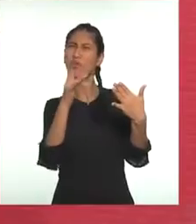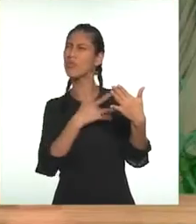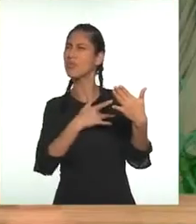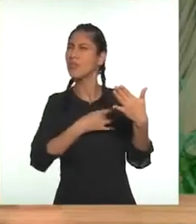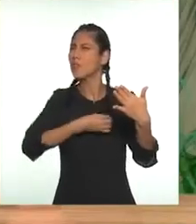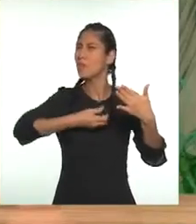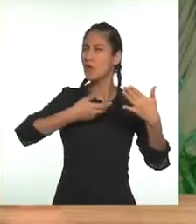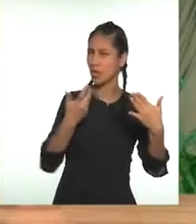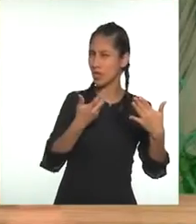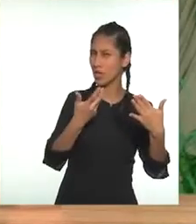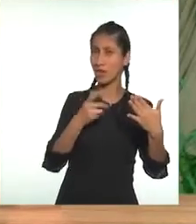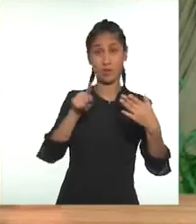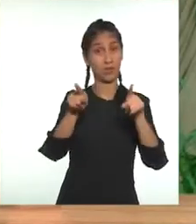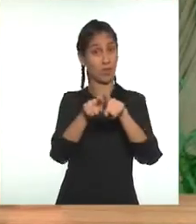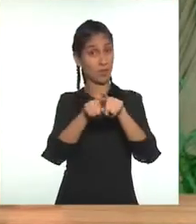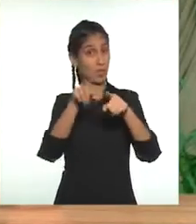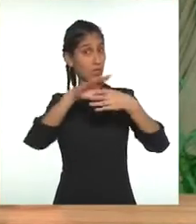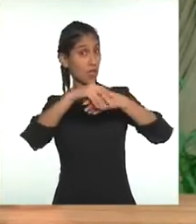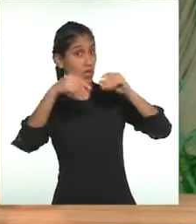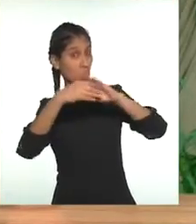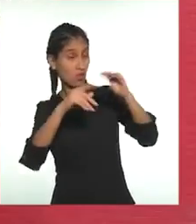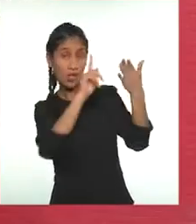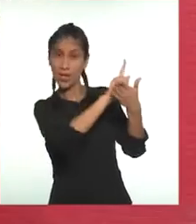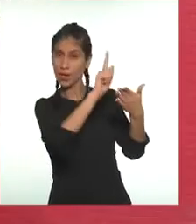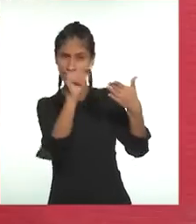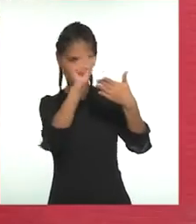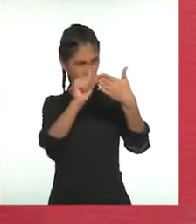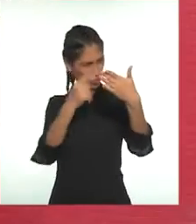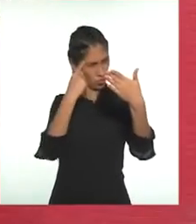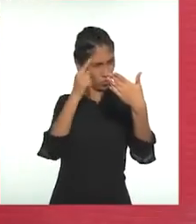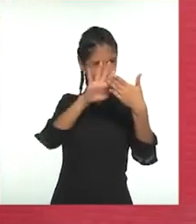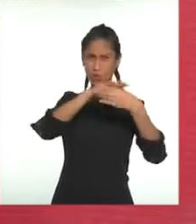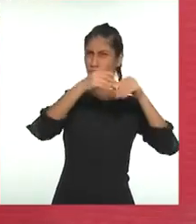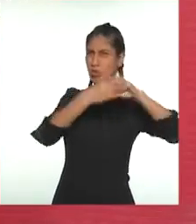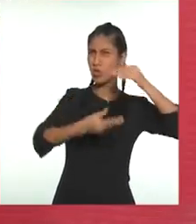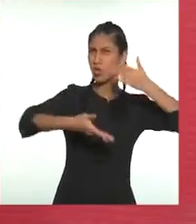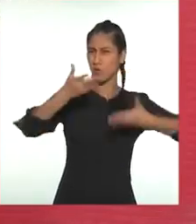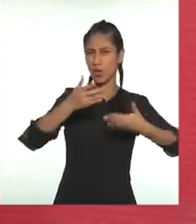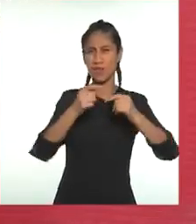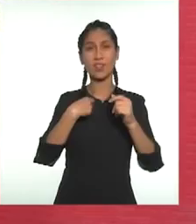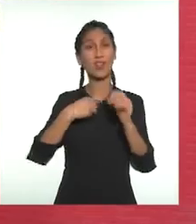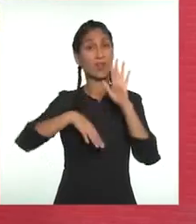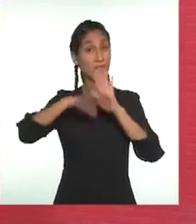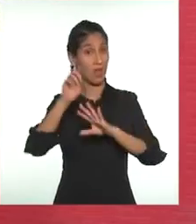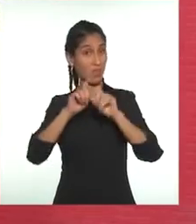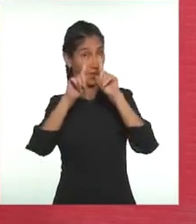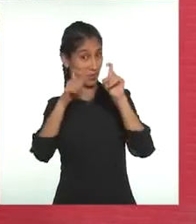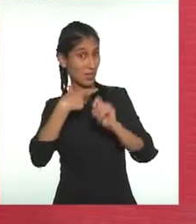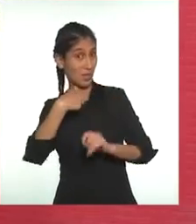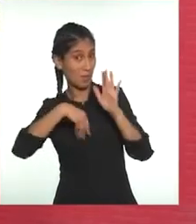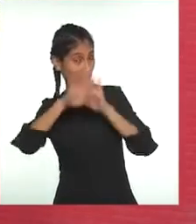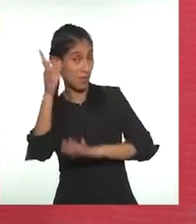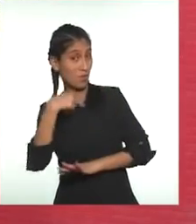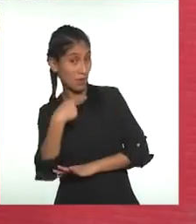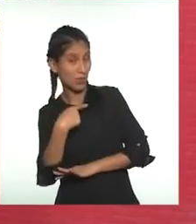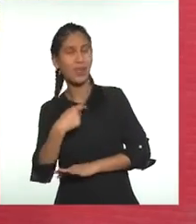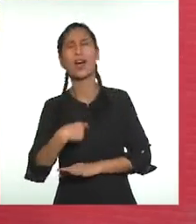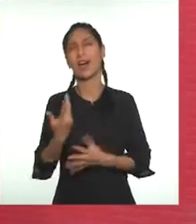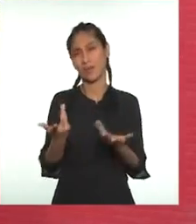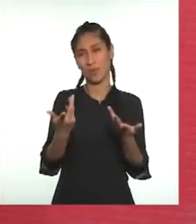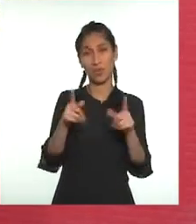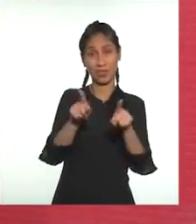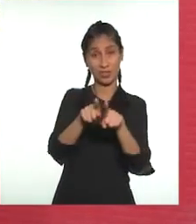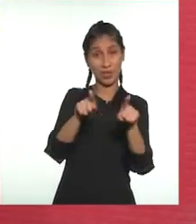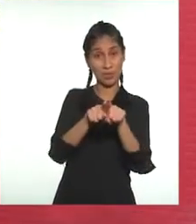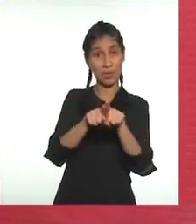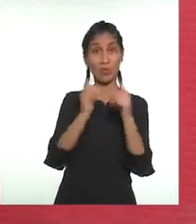eso? ¿Y qué historia se cuenta en cada obra? Esa es una de mis preguntas favoritas, porque creo que así como la creación artística de